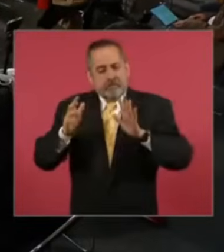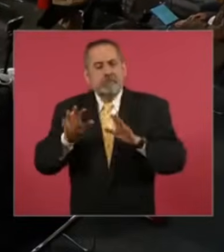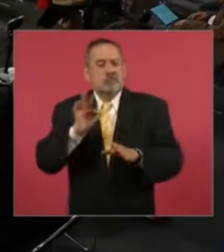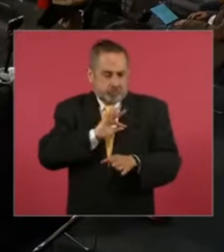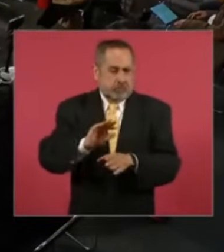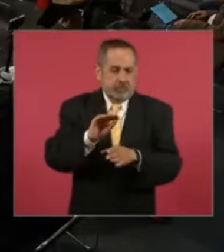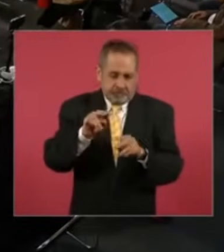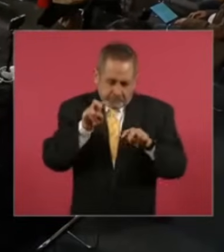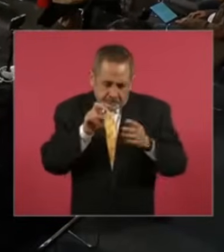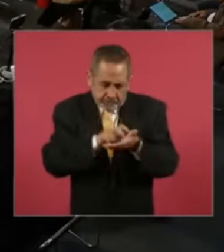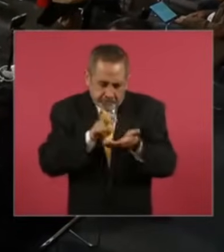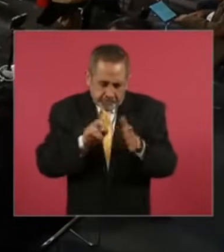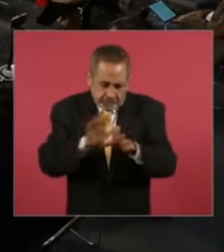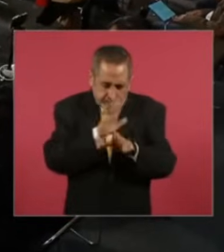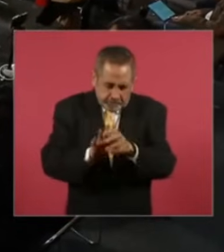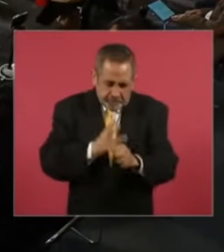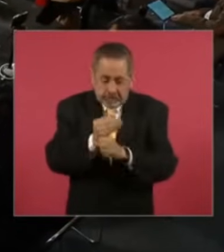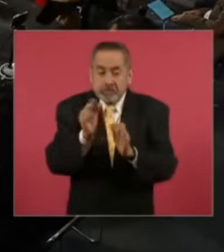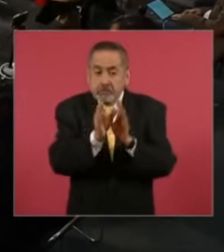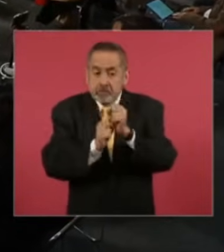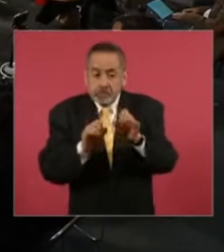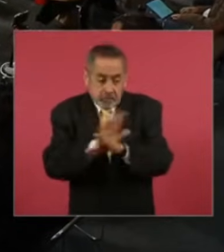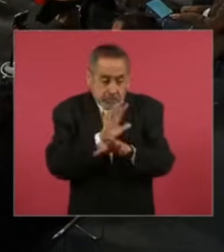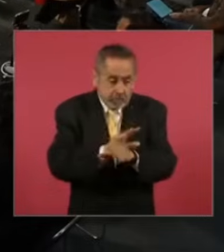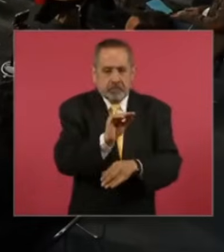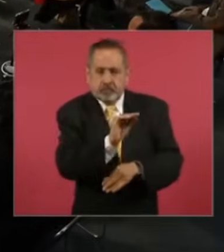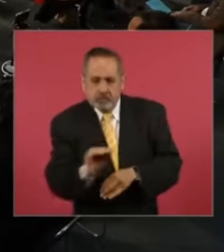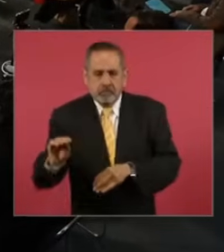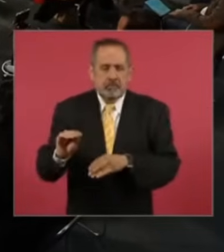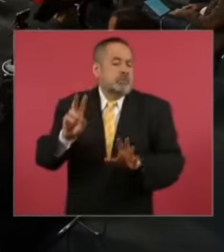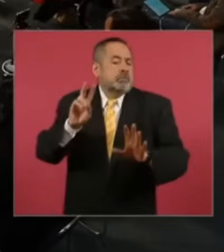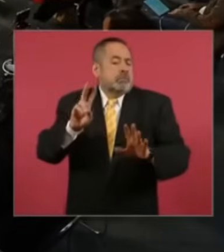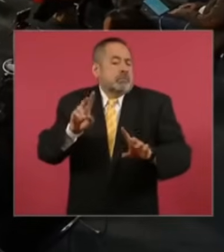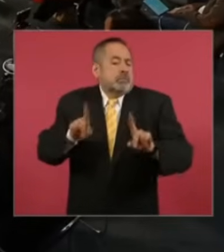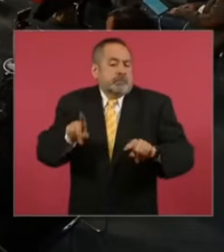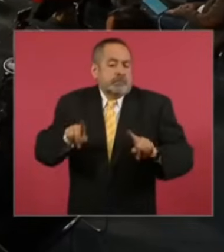hacer una reforma constitucional.